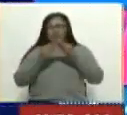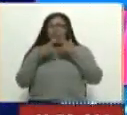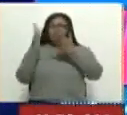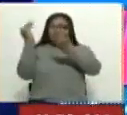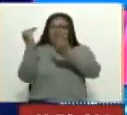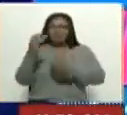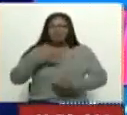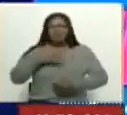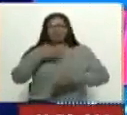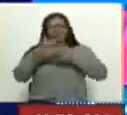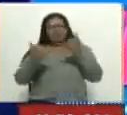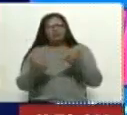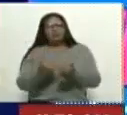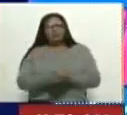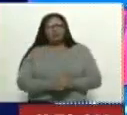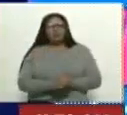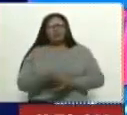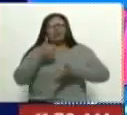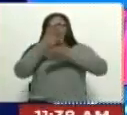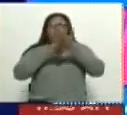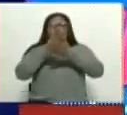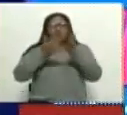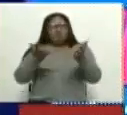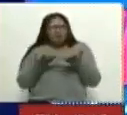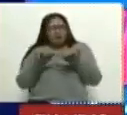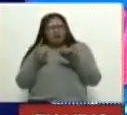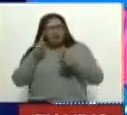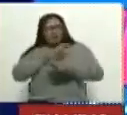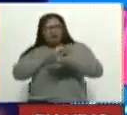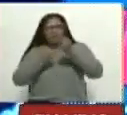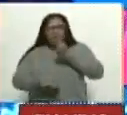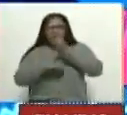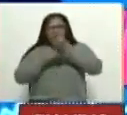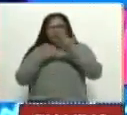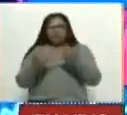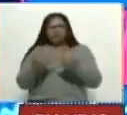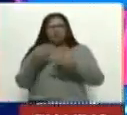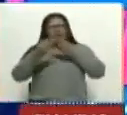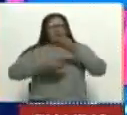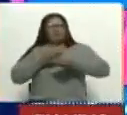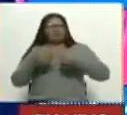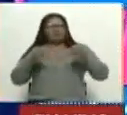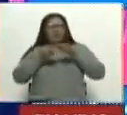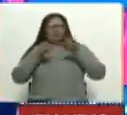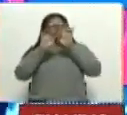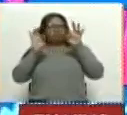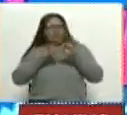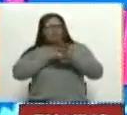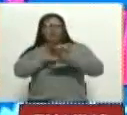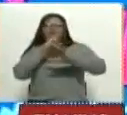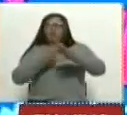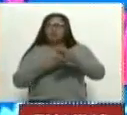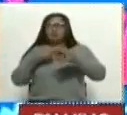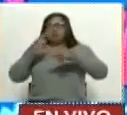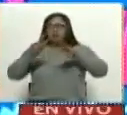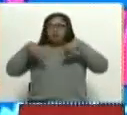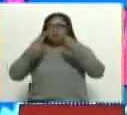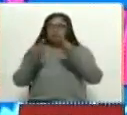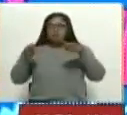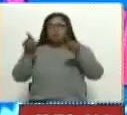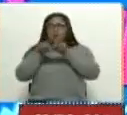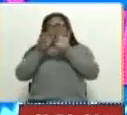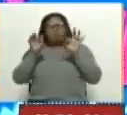levanta de nuevo la lucha las ganas la fuerza genera una fuerza renovadora eso